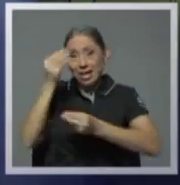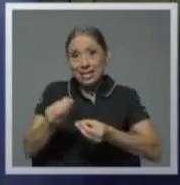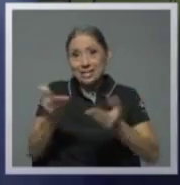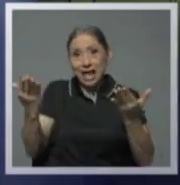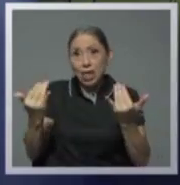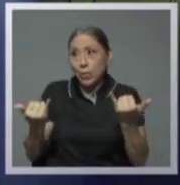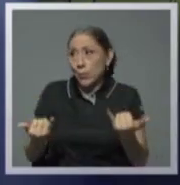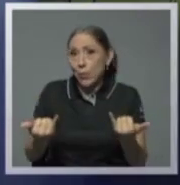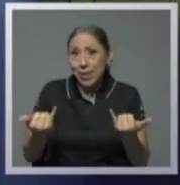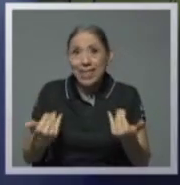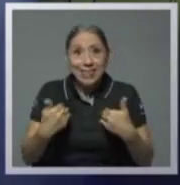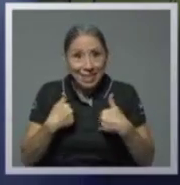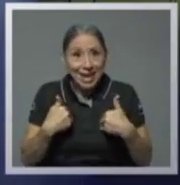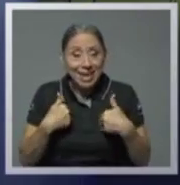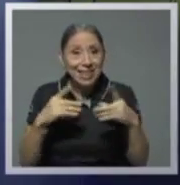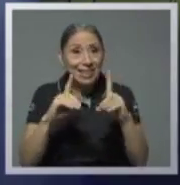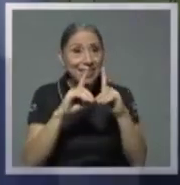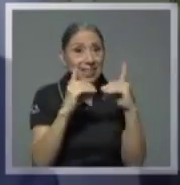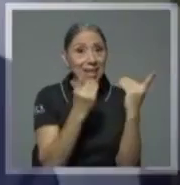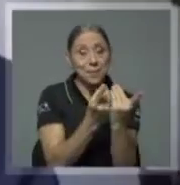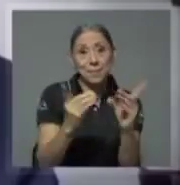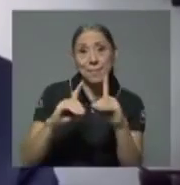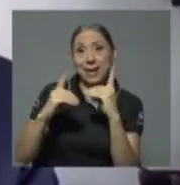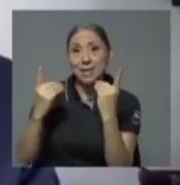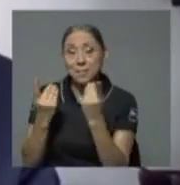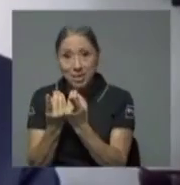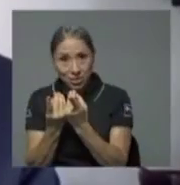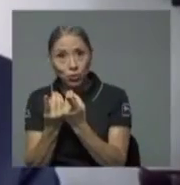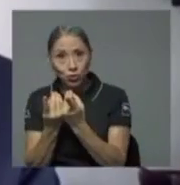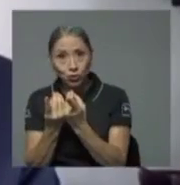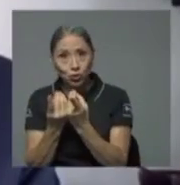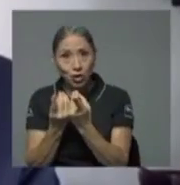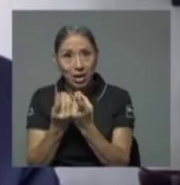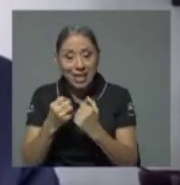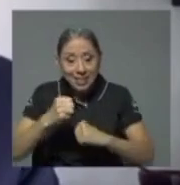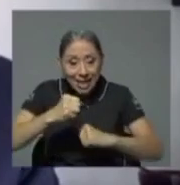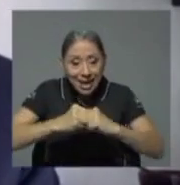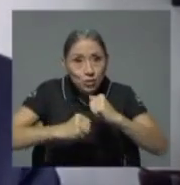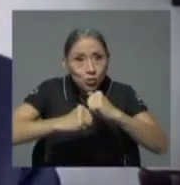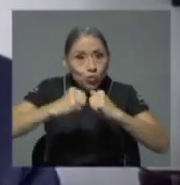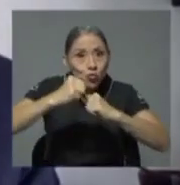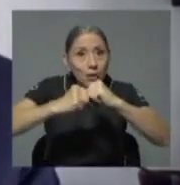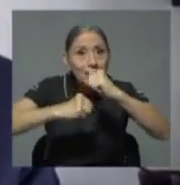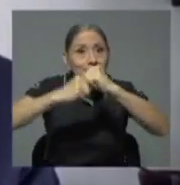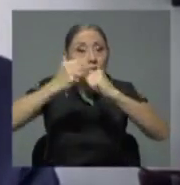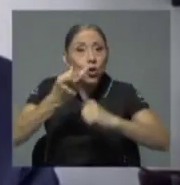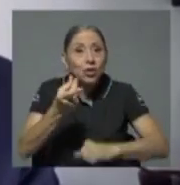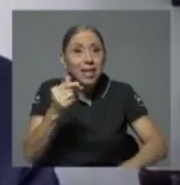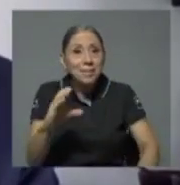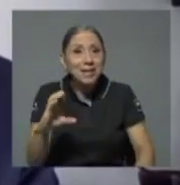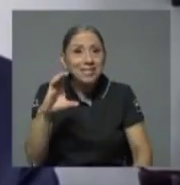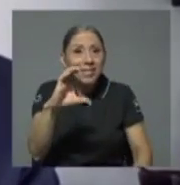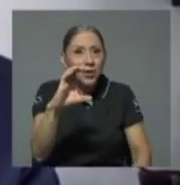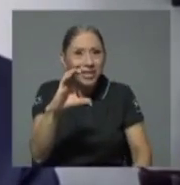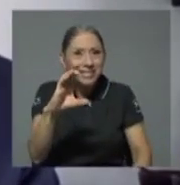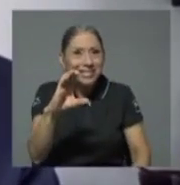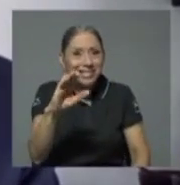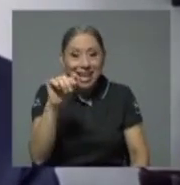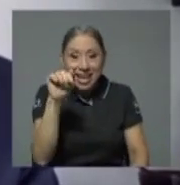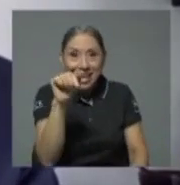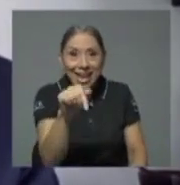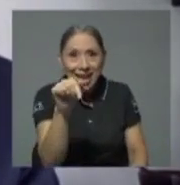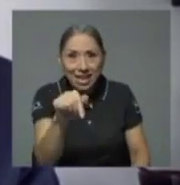hoy departamentos de estructuración de inversiones que serían los llamados